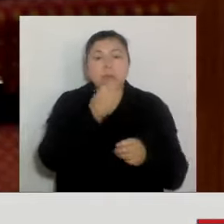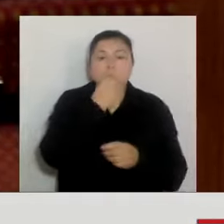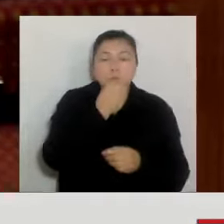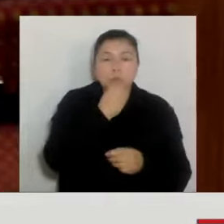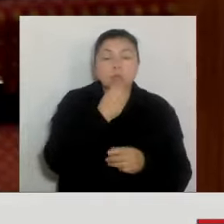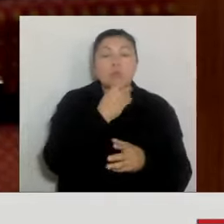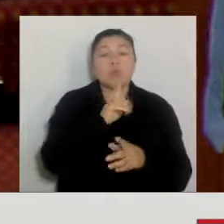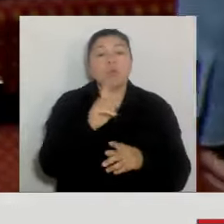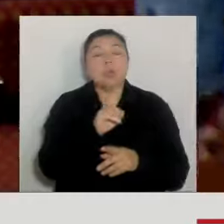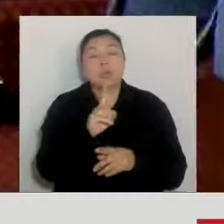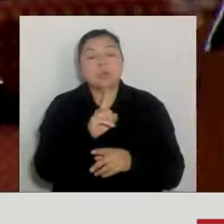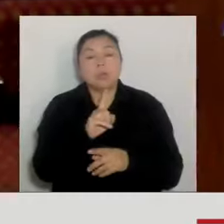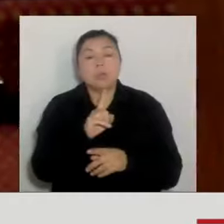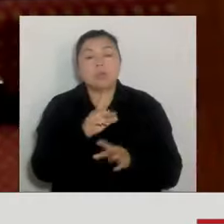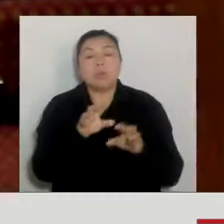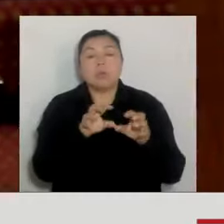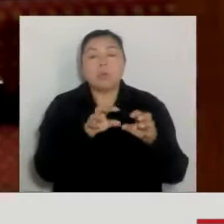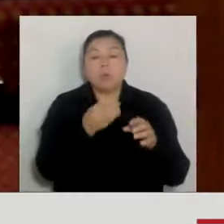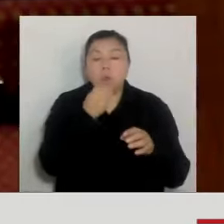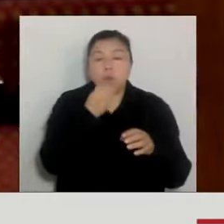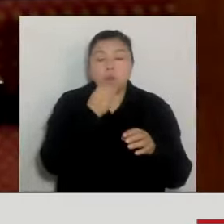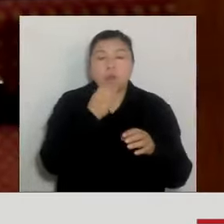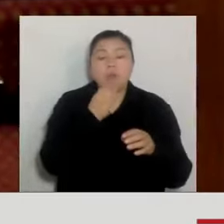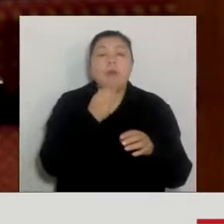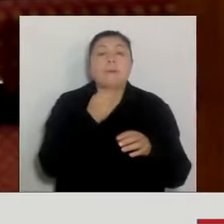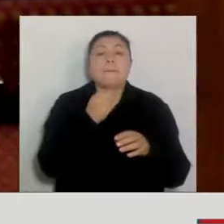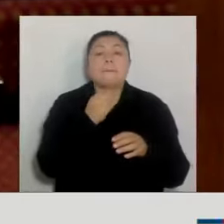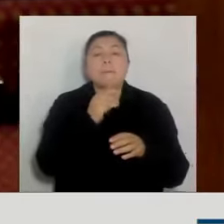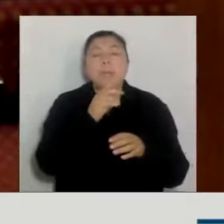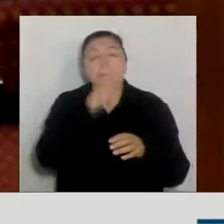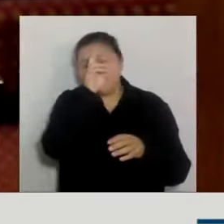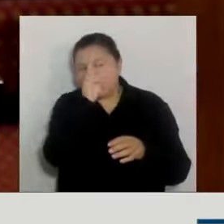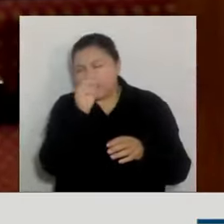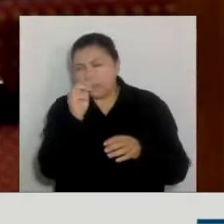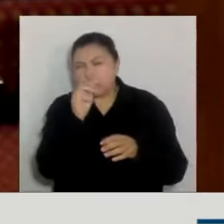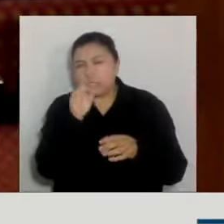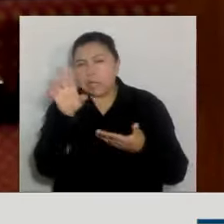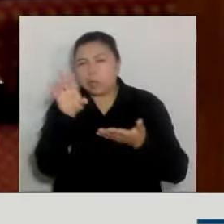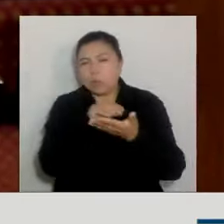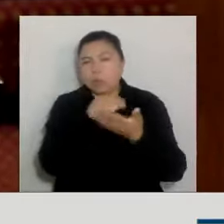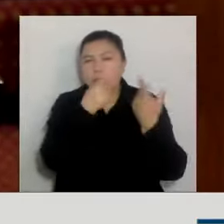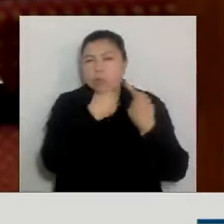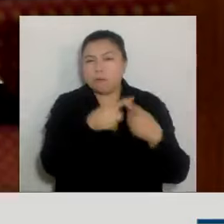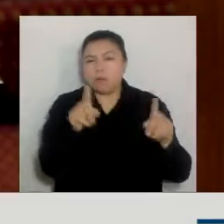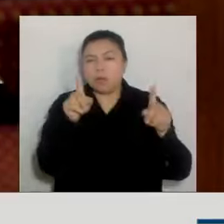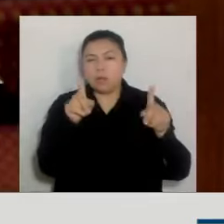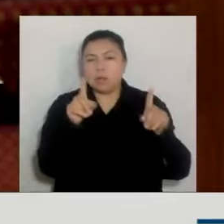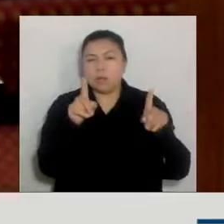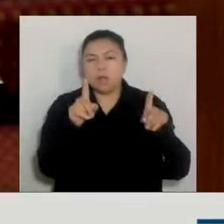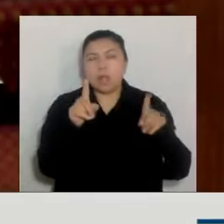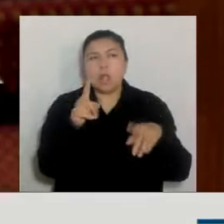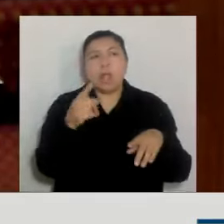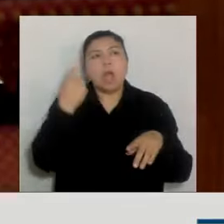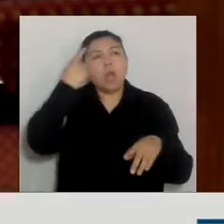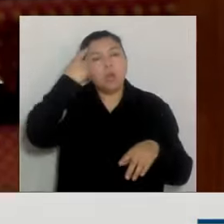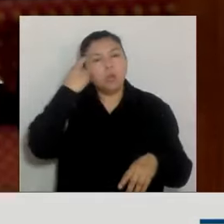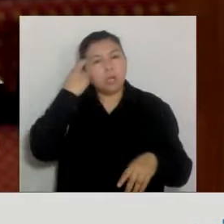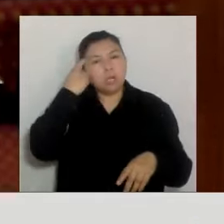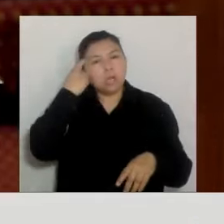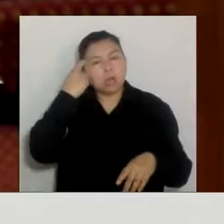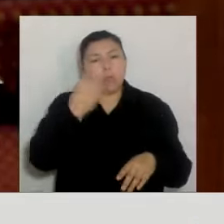producto que es simulado que es aparente que es distinto a lo que creemos que estamos consumiendo en algún